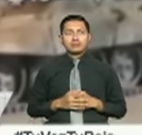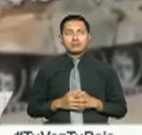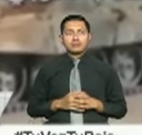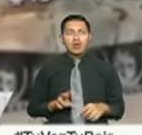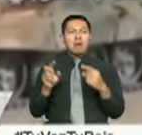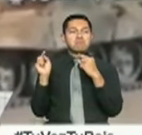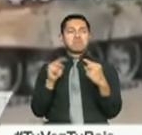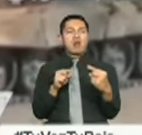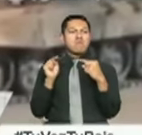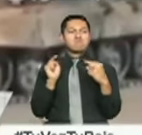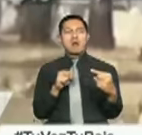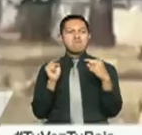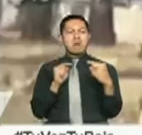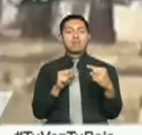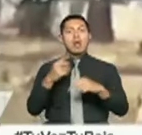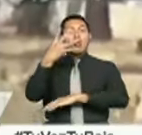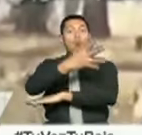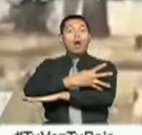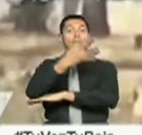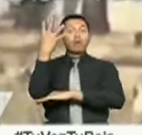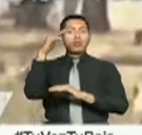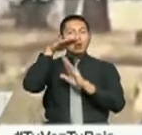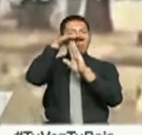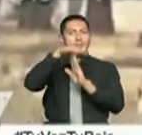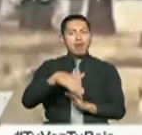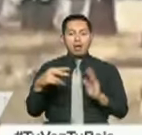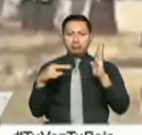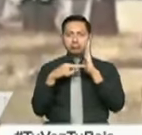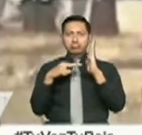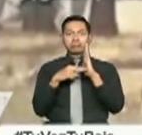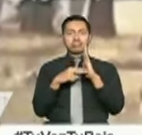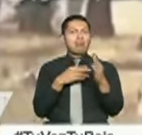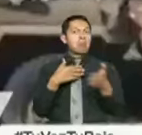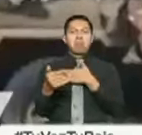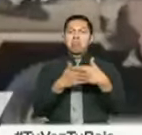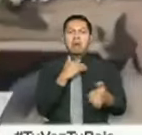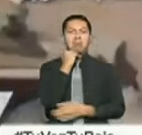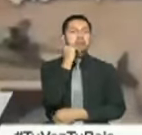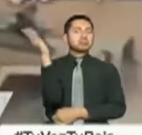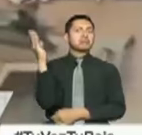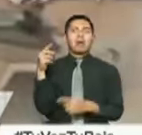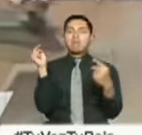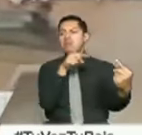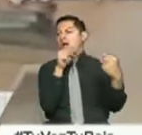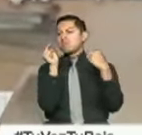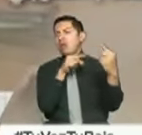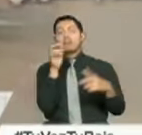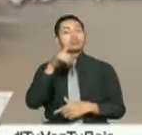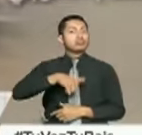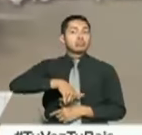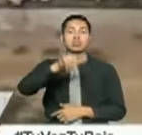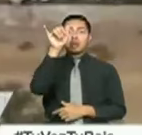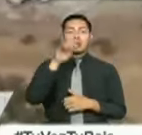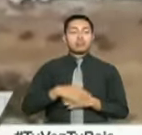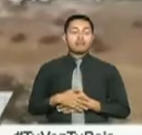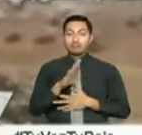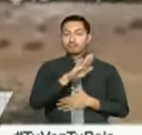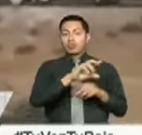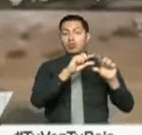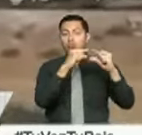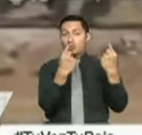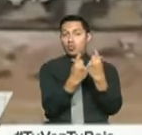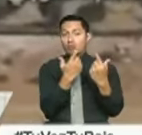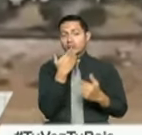Combates en Damasco en el cuarto día de tregua en Siria. Fuerzas gubernamentales y facciones islamistas se han enfrentado en el barrio de Yobar, en